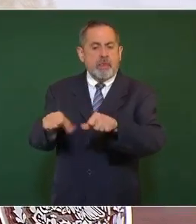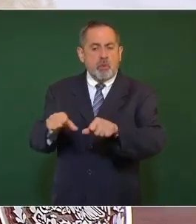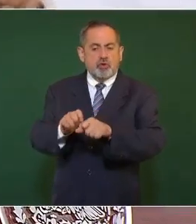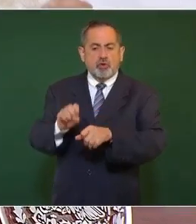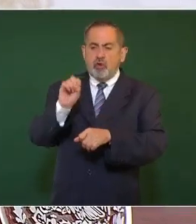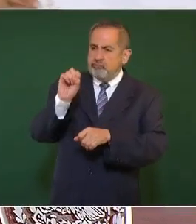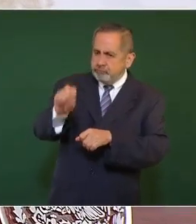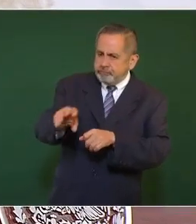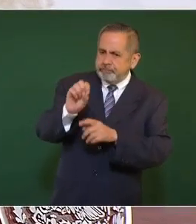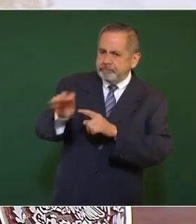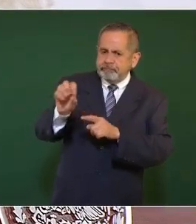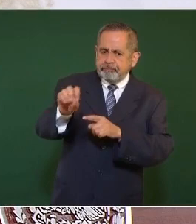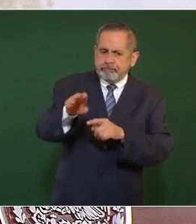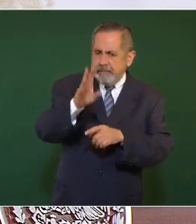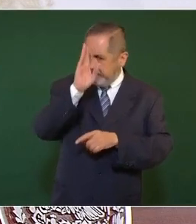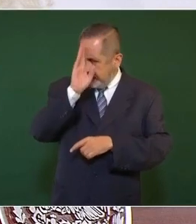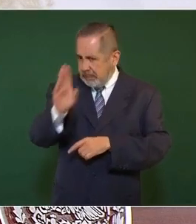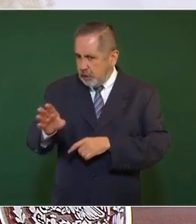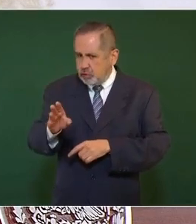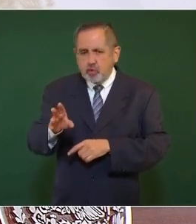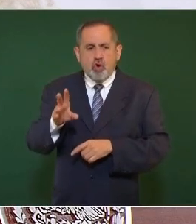sino de manera directa.